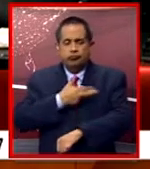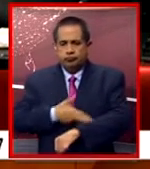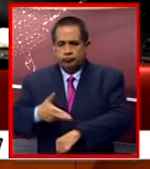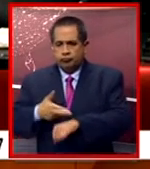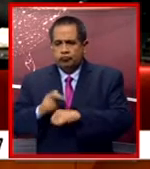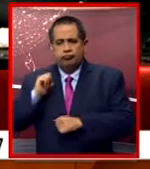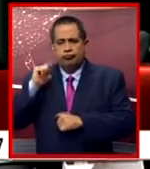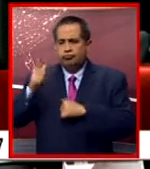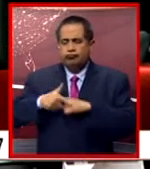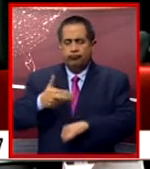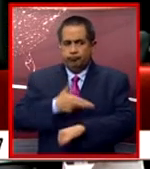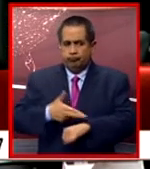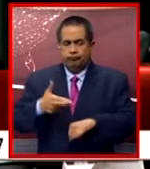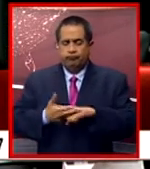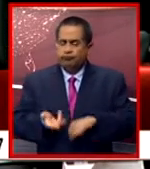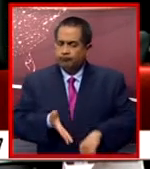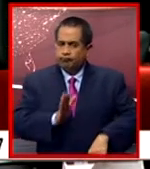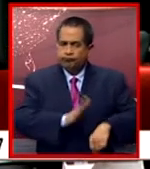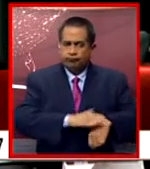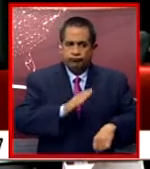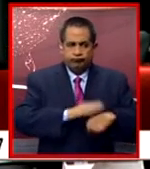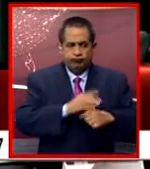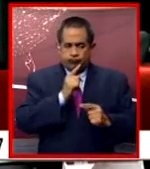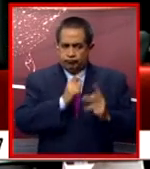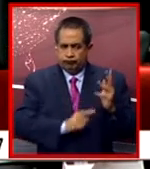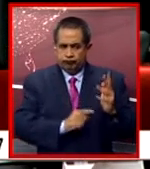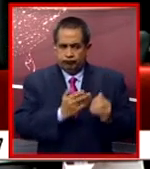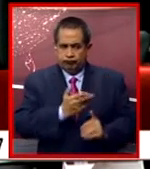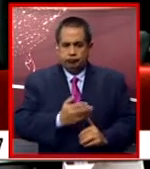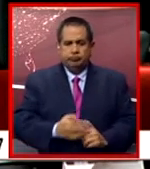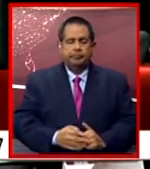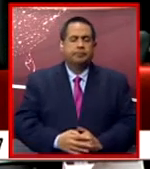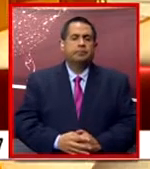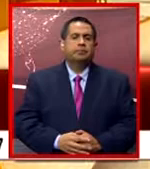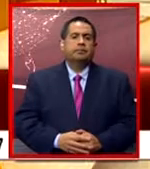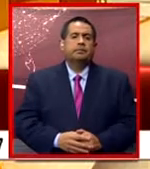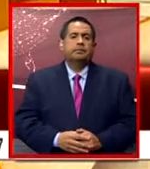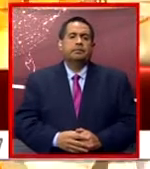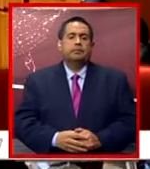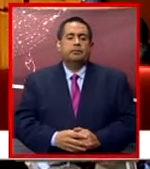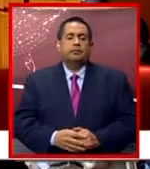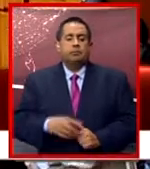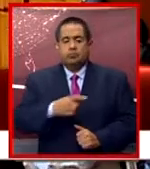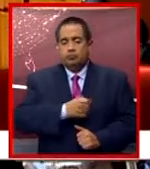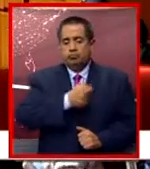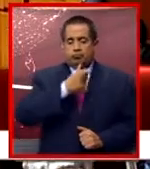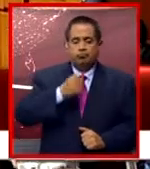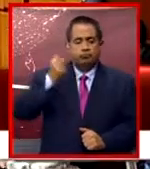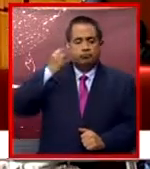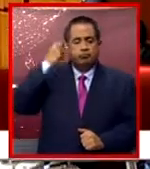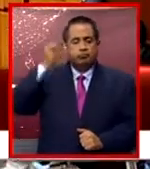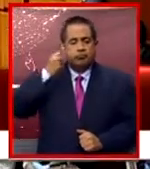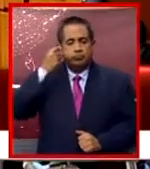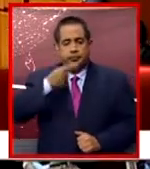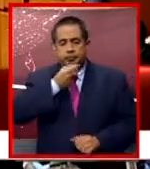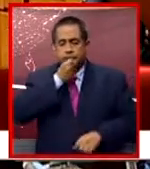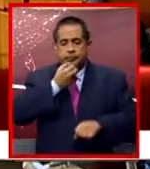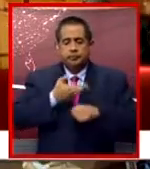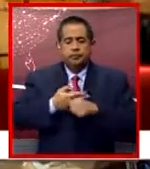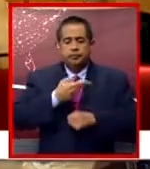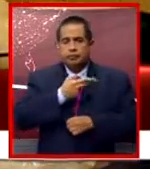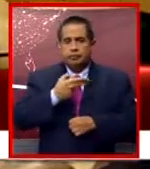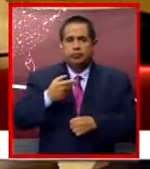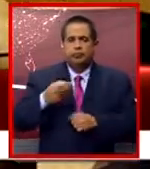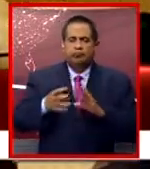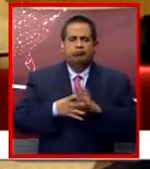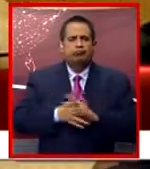en posibilidad de iniciar los procedimientos a que haya lugar. En su primera intervención, el secretario de Hacienda se